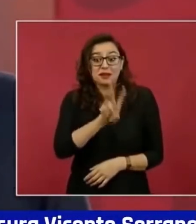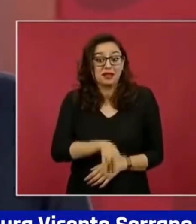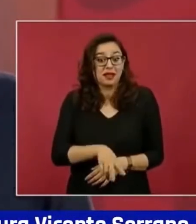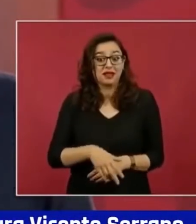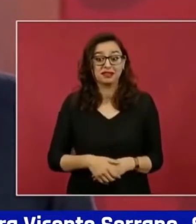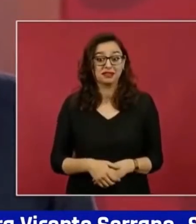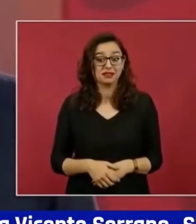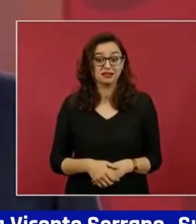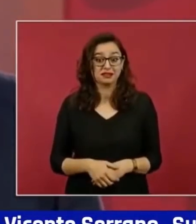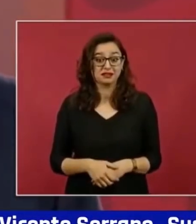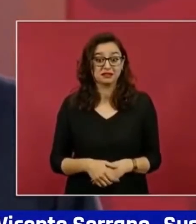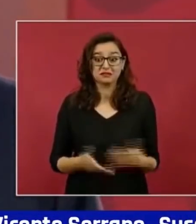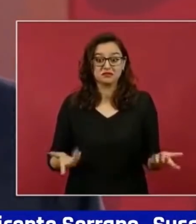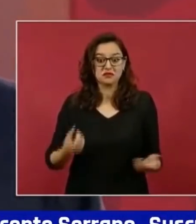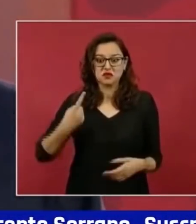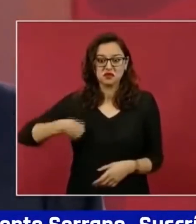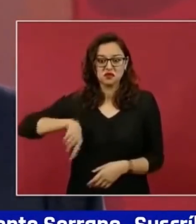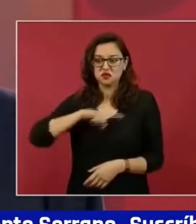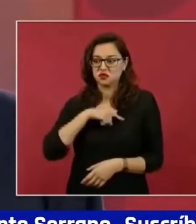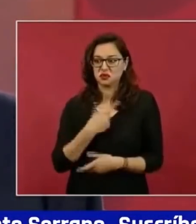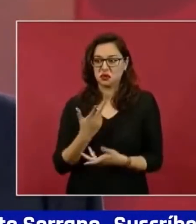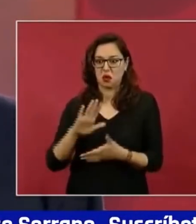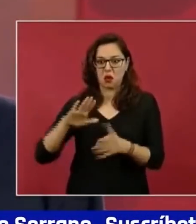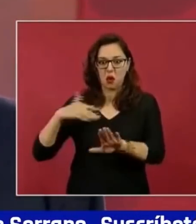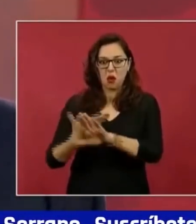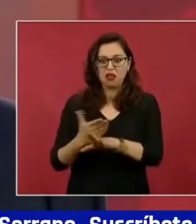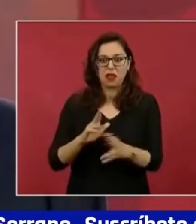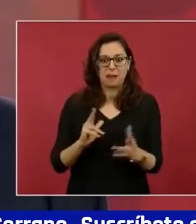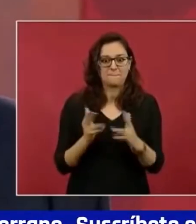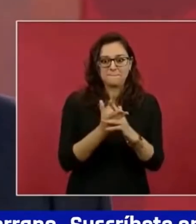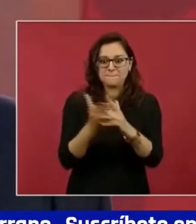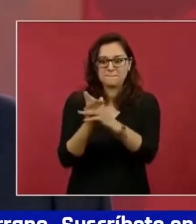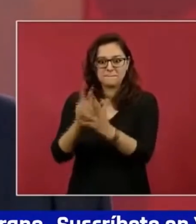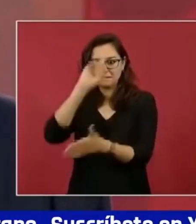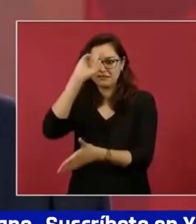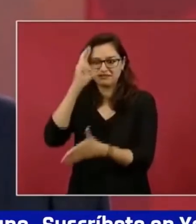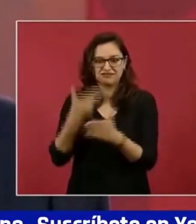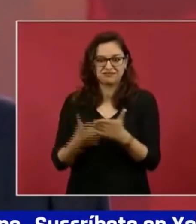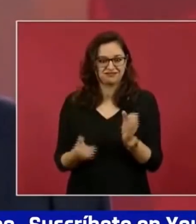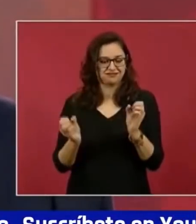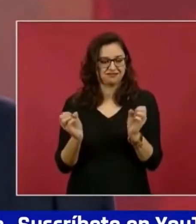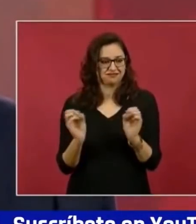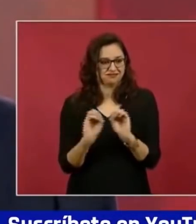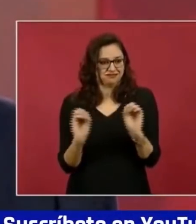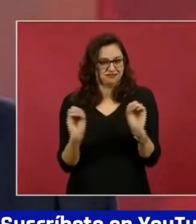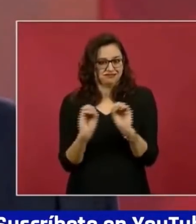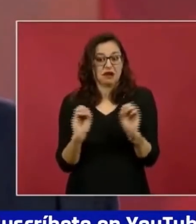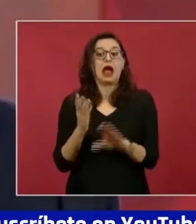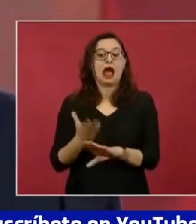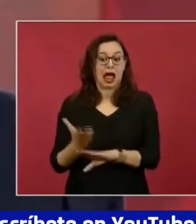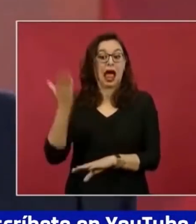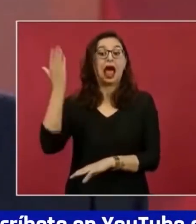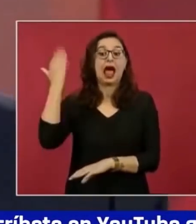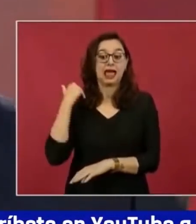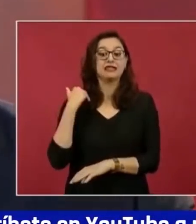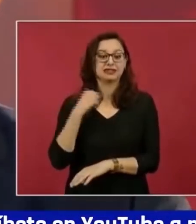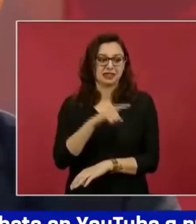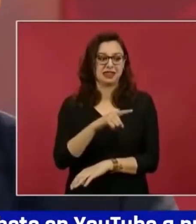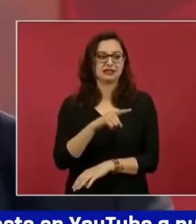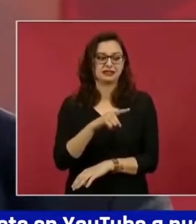y lo hemos consignado también aquí en Sin Censura, lo hemos platicado en cortito con ustedes, los diputados, y